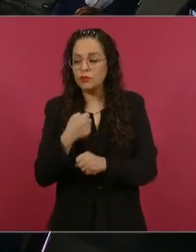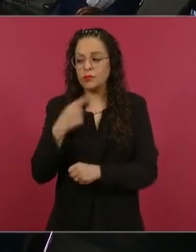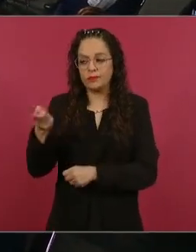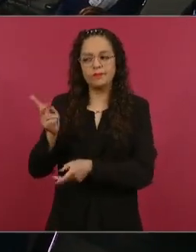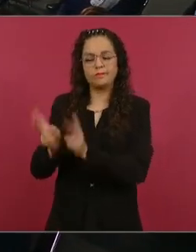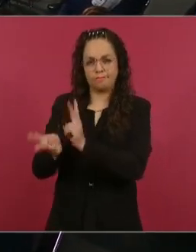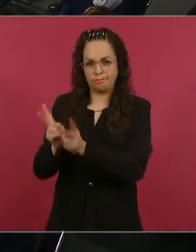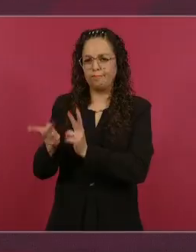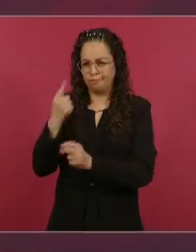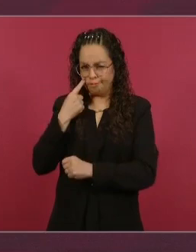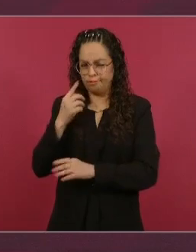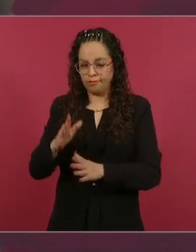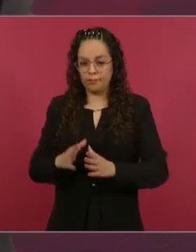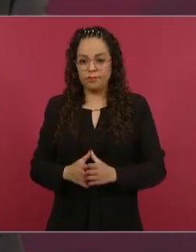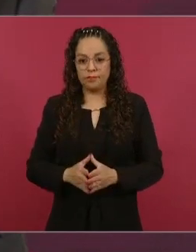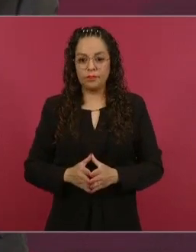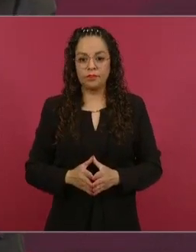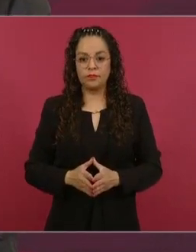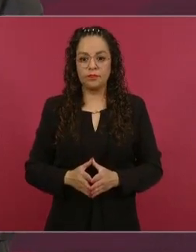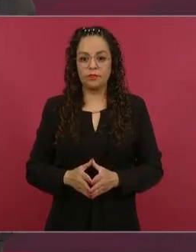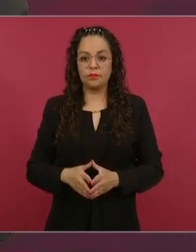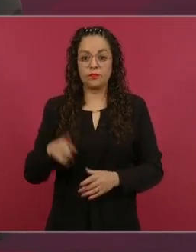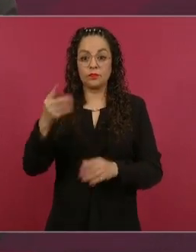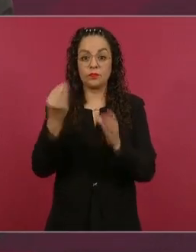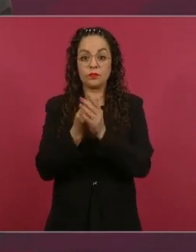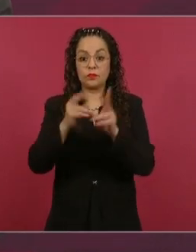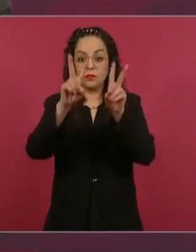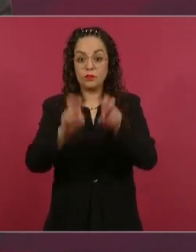ISSSTE, nos dejas